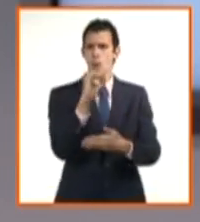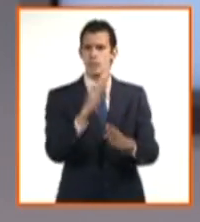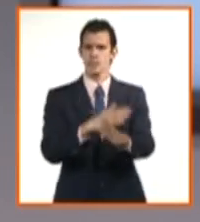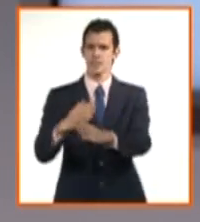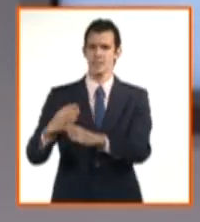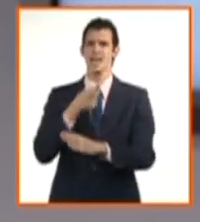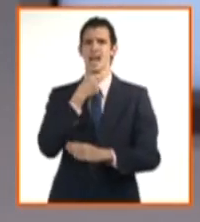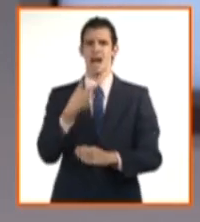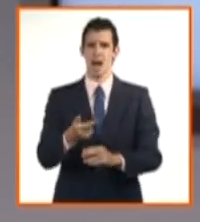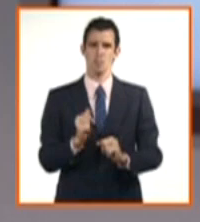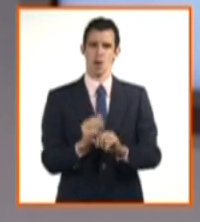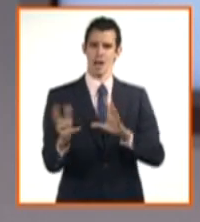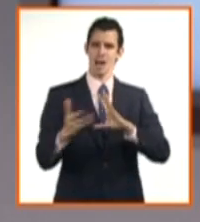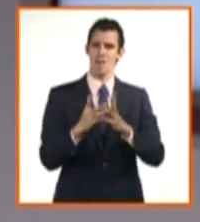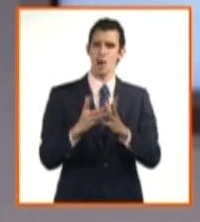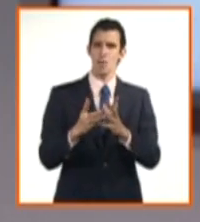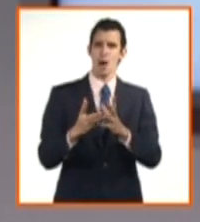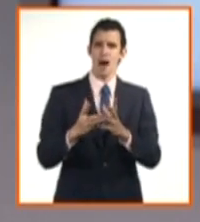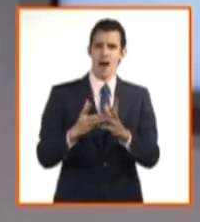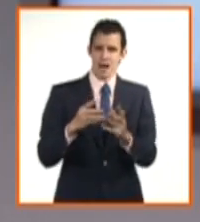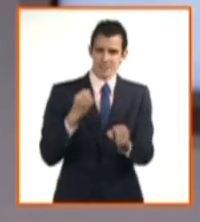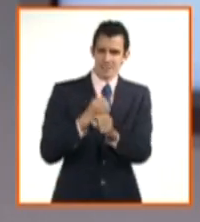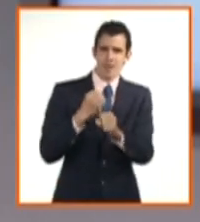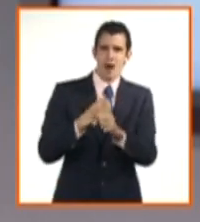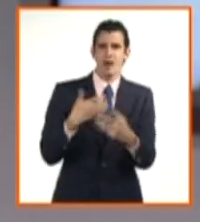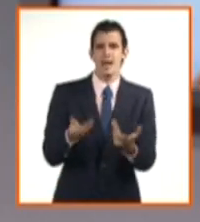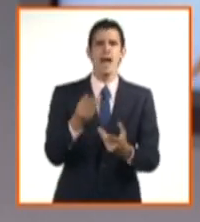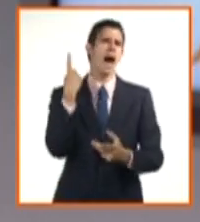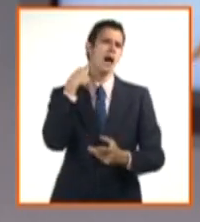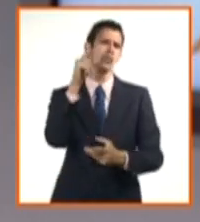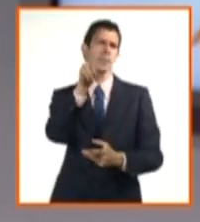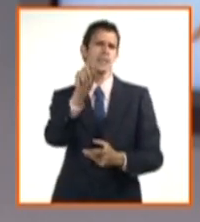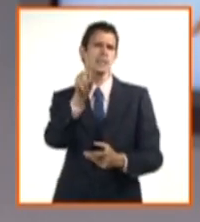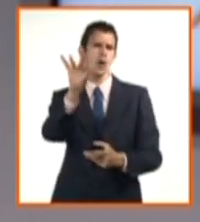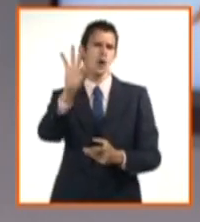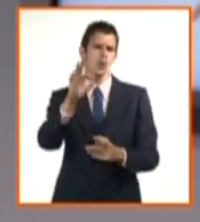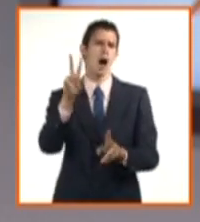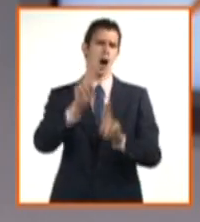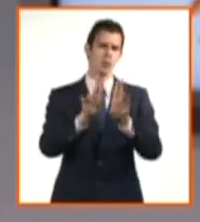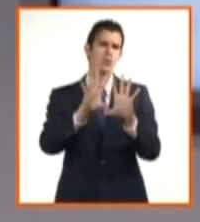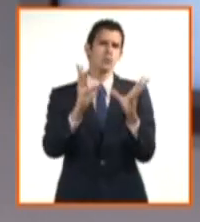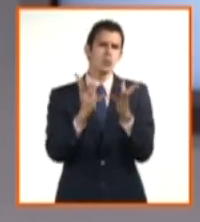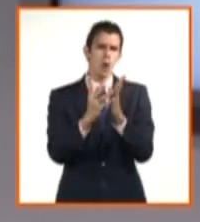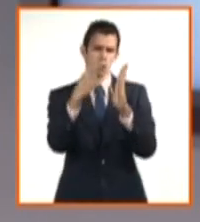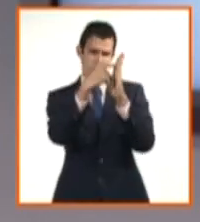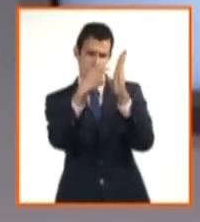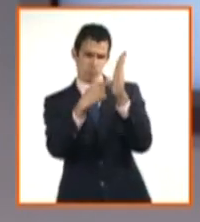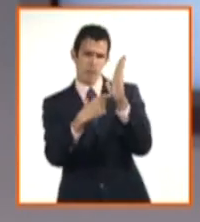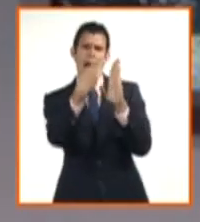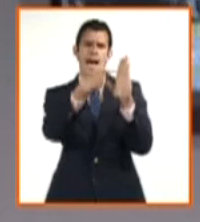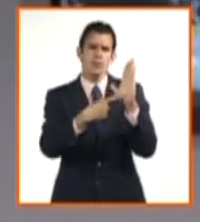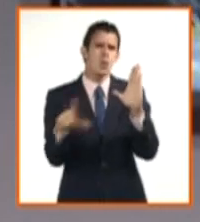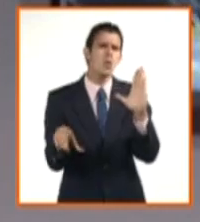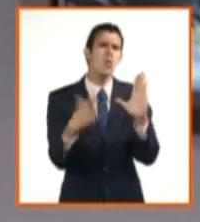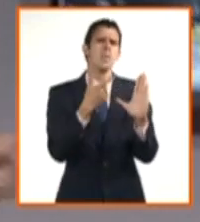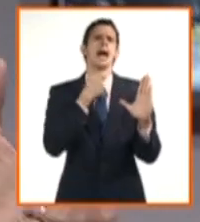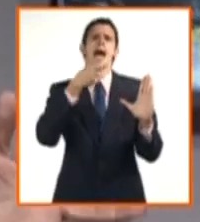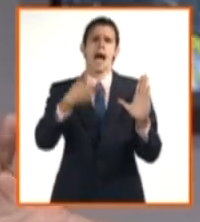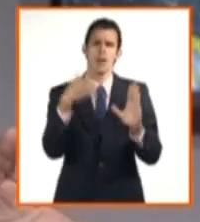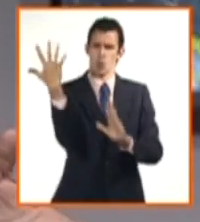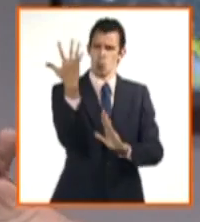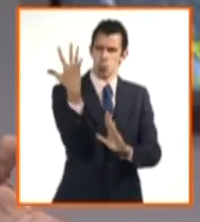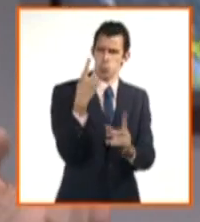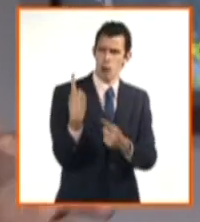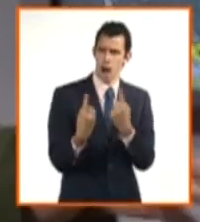procedimiento operativo para la respuesta a eventos hidrometeorológicos los estudios de peligro vulnerabilidad y riesgo que hay tanta información nos dan cuando se da un evento de esta